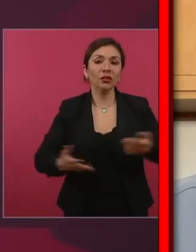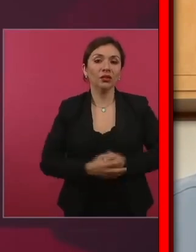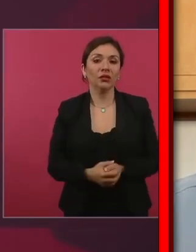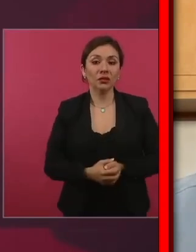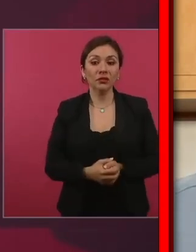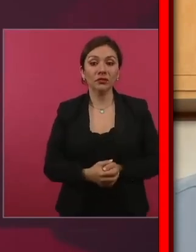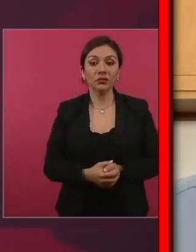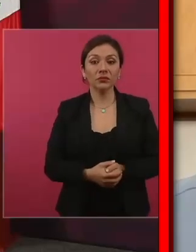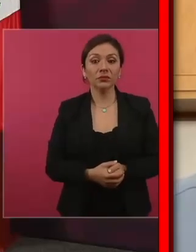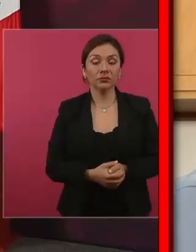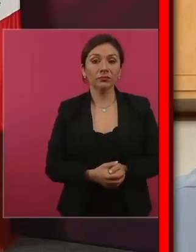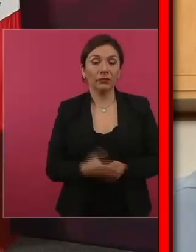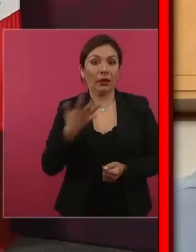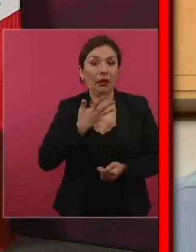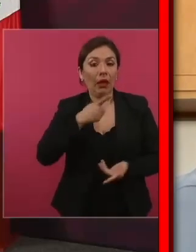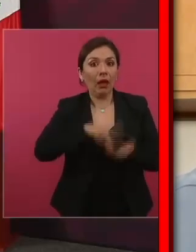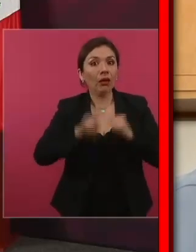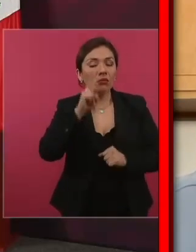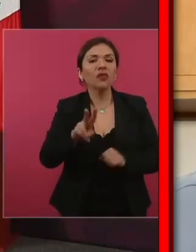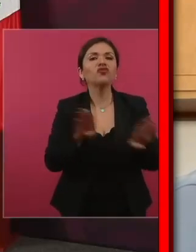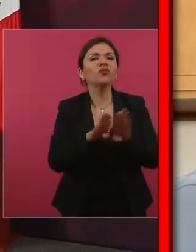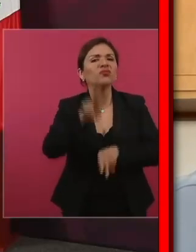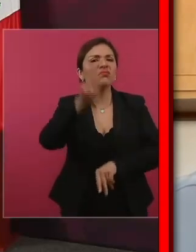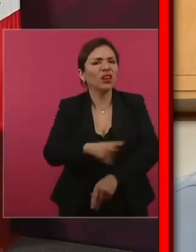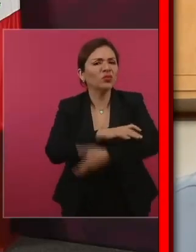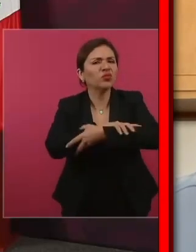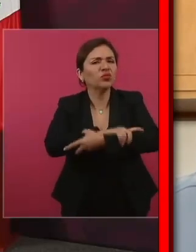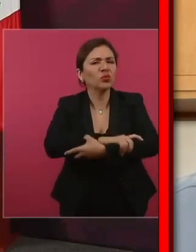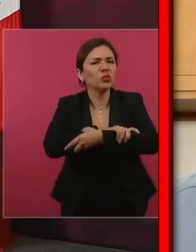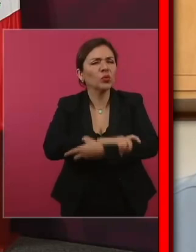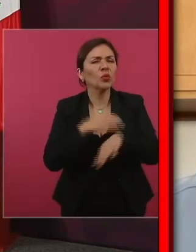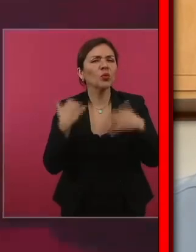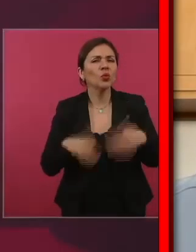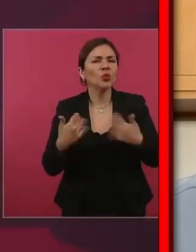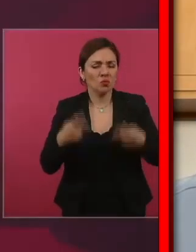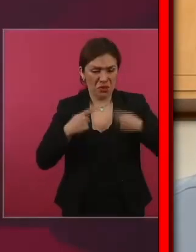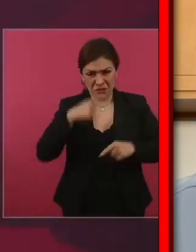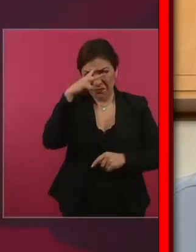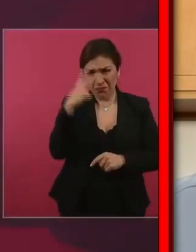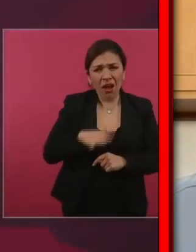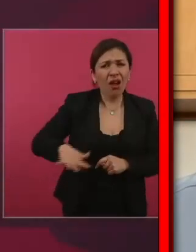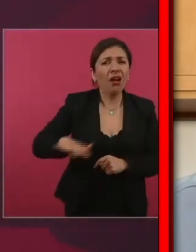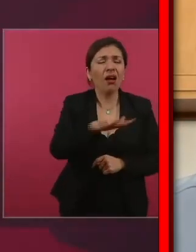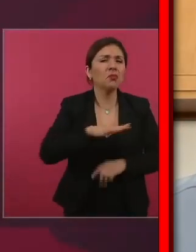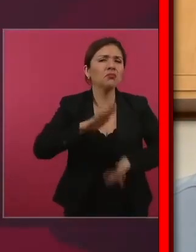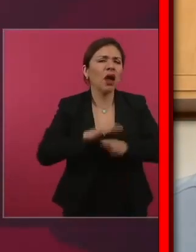esto demuestra lo fraterno lo solidario que es el mexicano